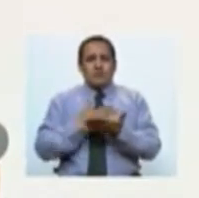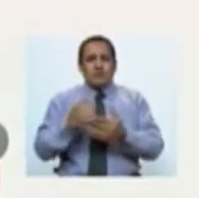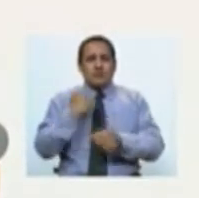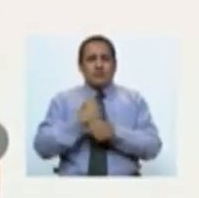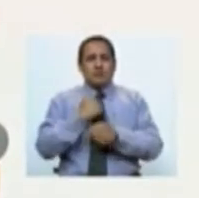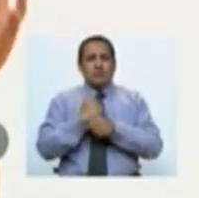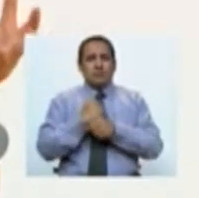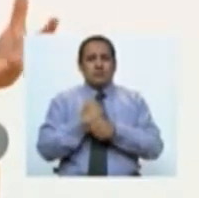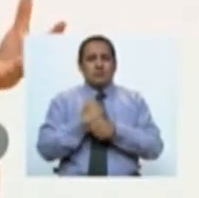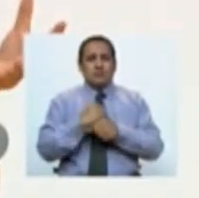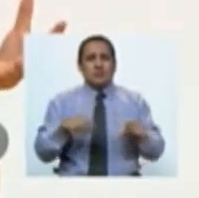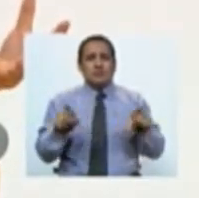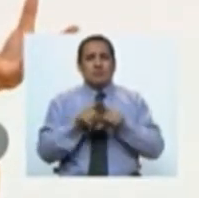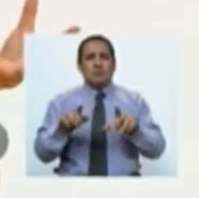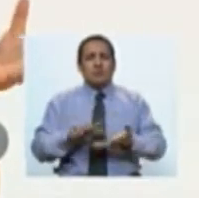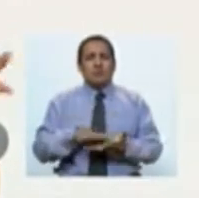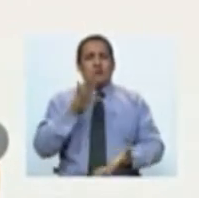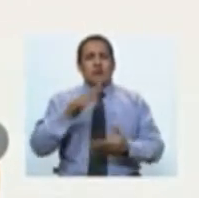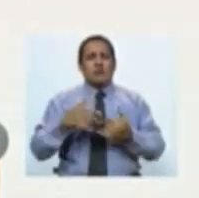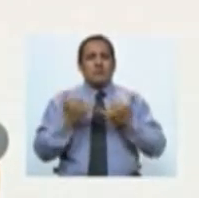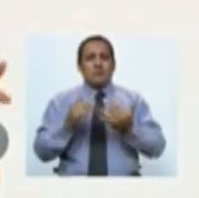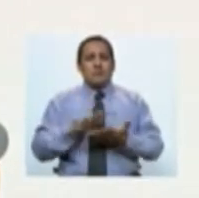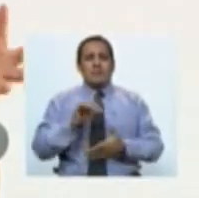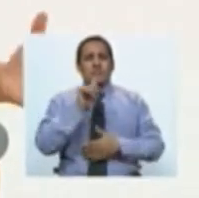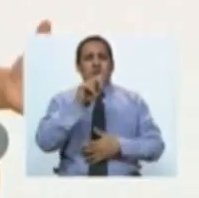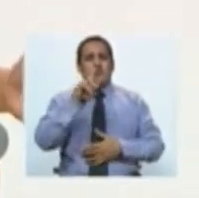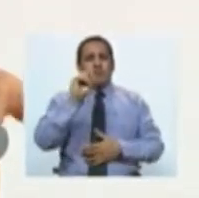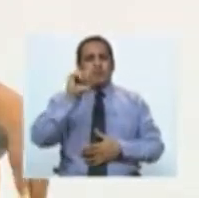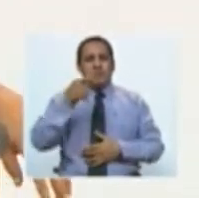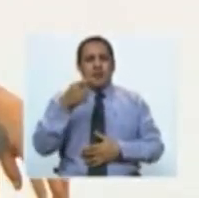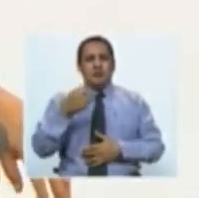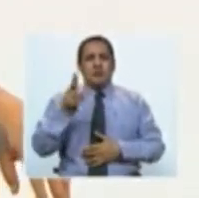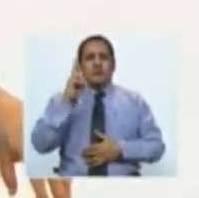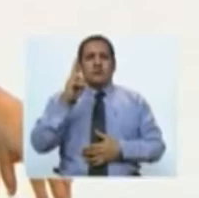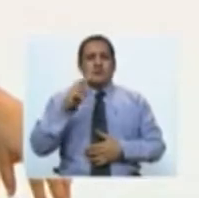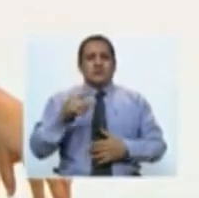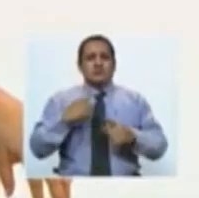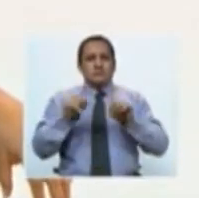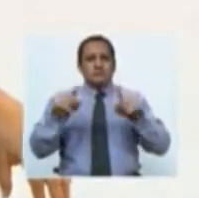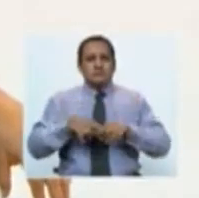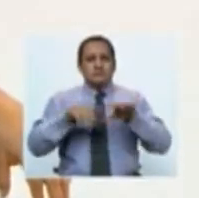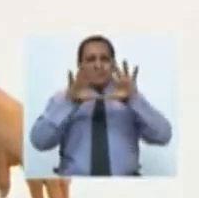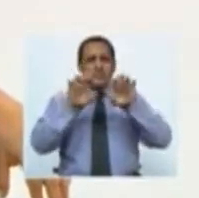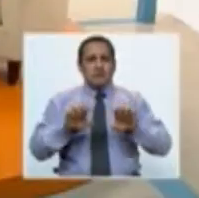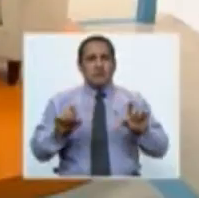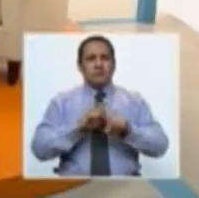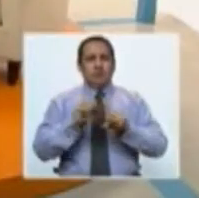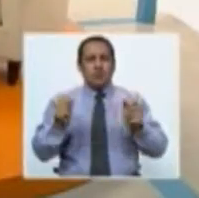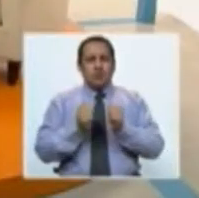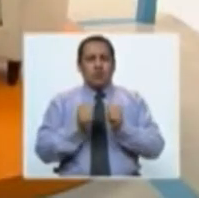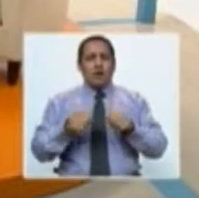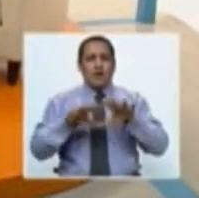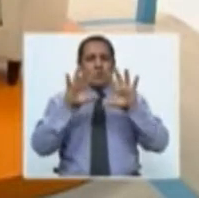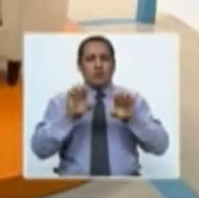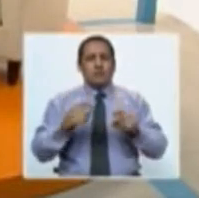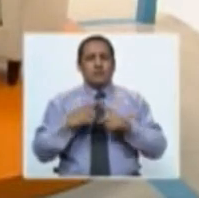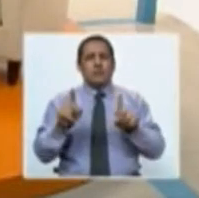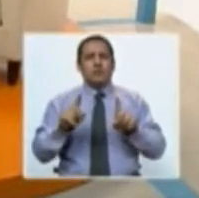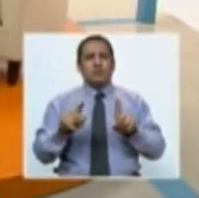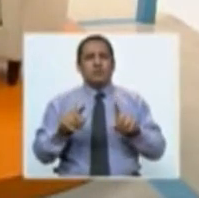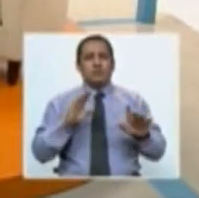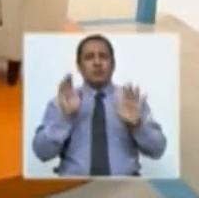¿no? Por actualmente más de 120.000 maestros contratados, ¿no? ¿Sin evaluación? No, con evaluación,